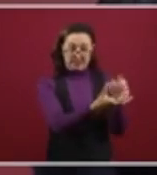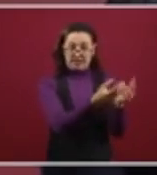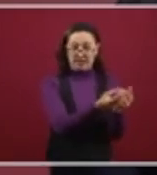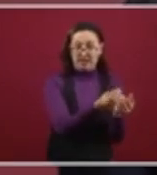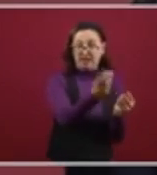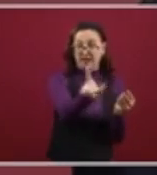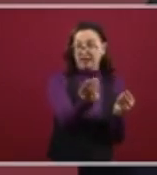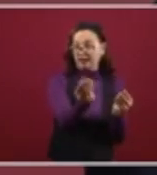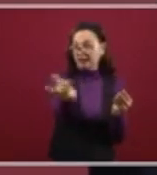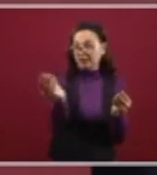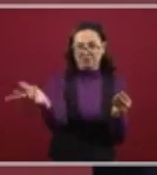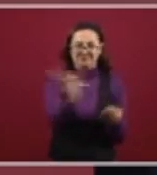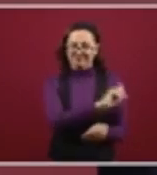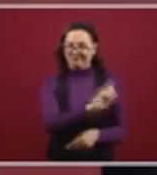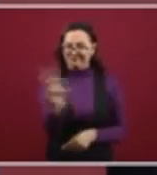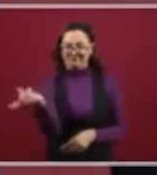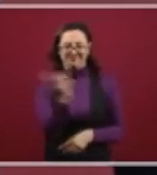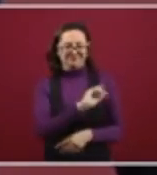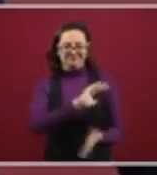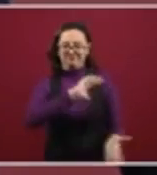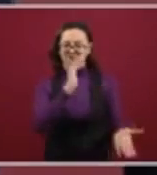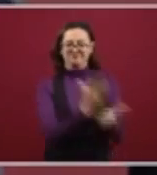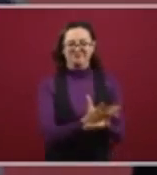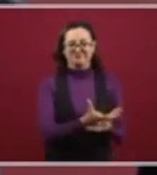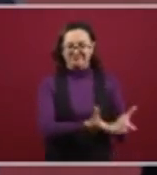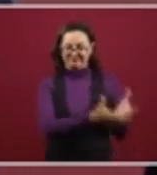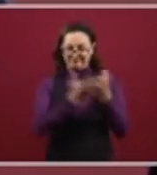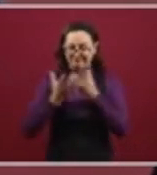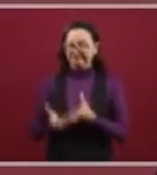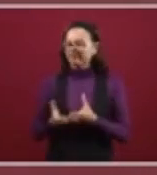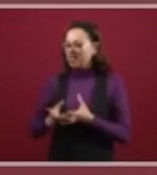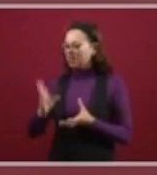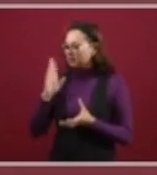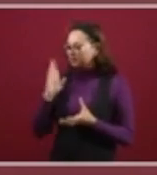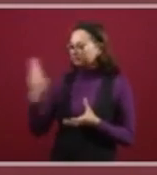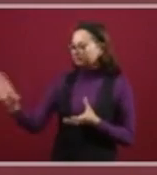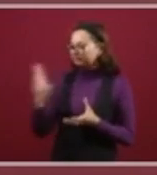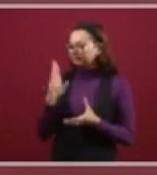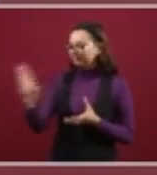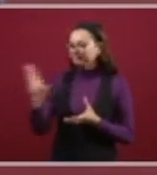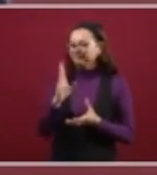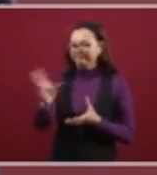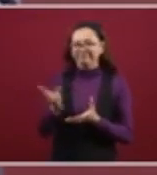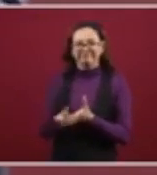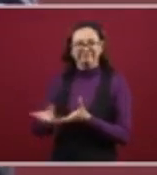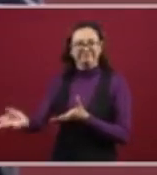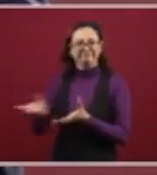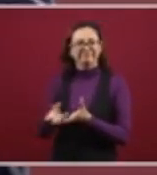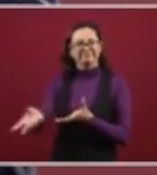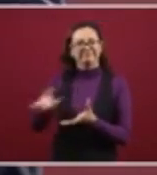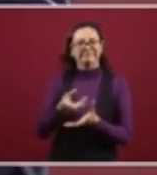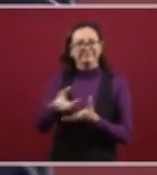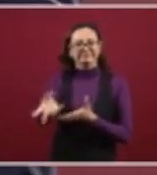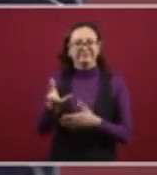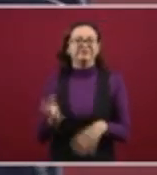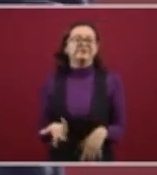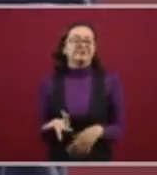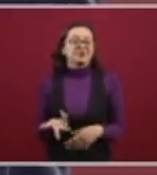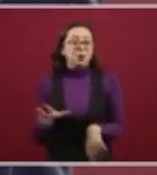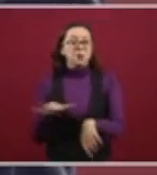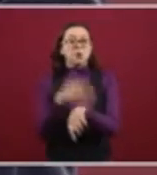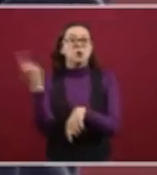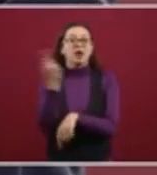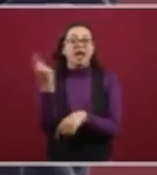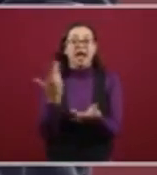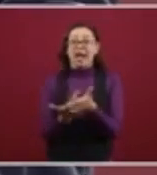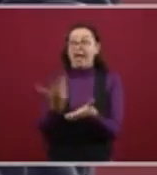así de claro. Y no se entrega el apoyo a las organizaciones porque no llegaba el